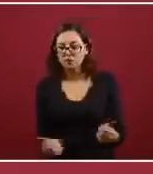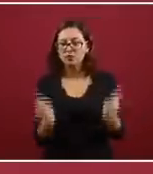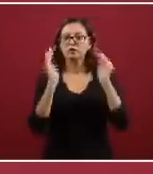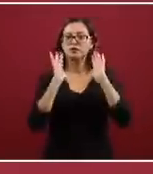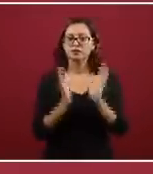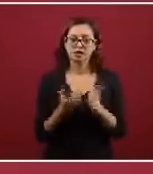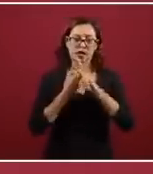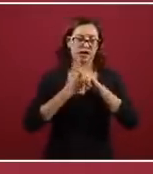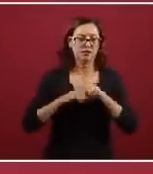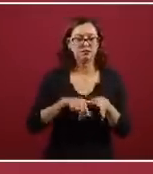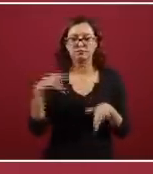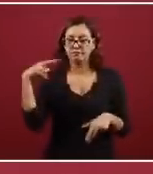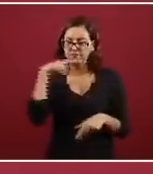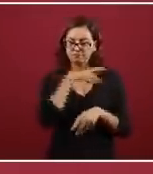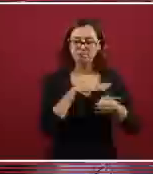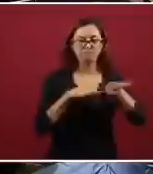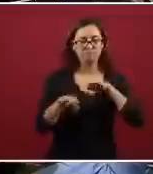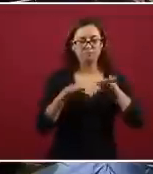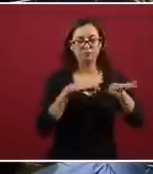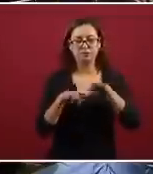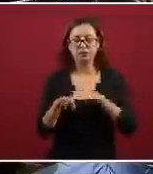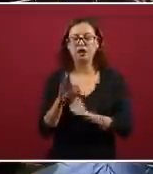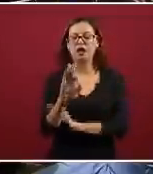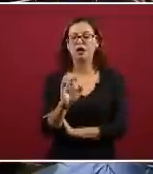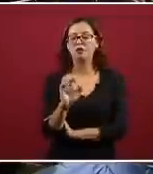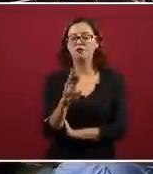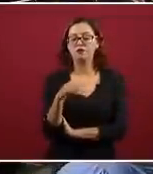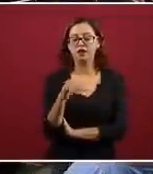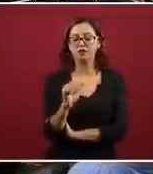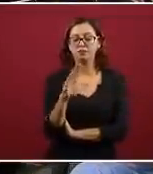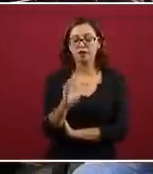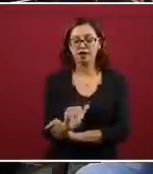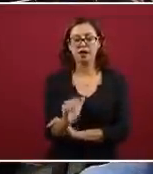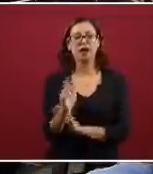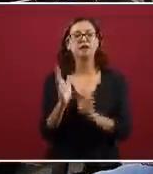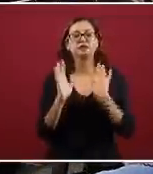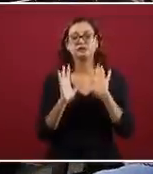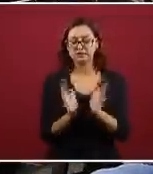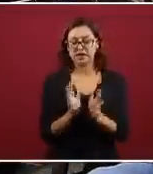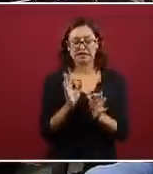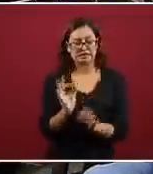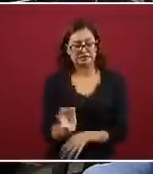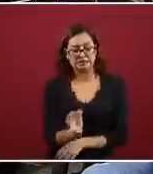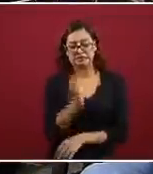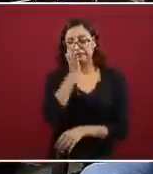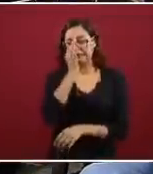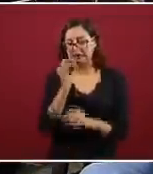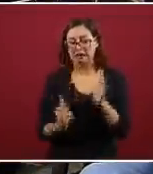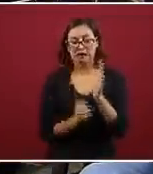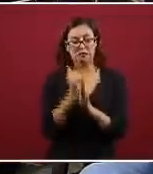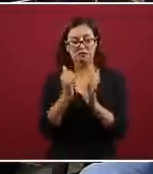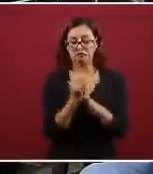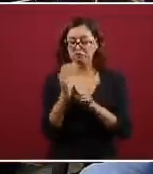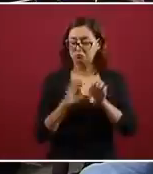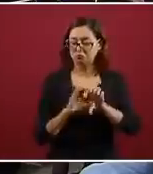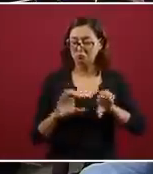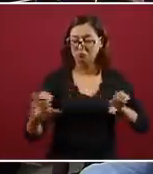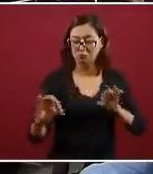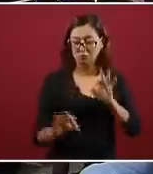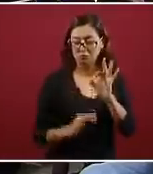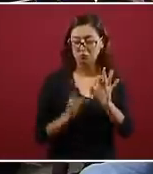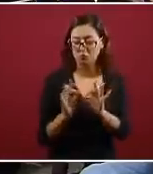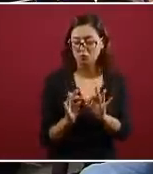rápidamente posible el gas. Fermaca tiene un gasoducto casi terminado, que ya… Inicio de operaciones este